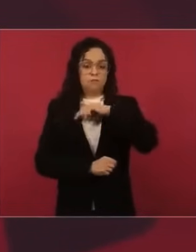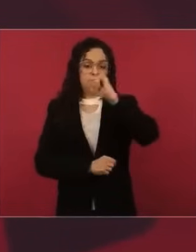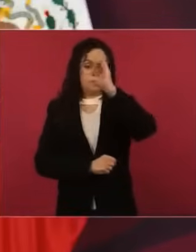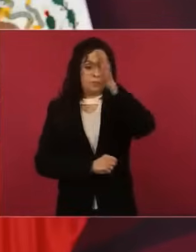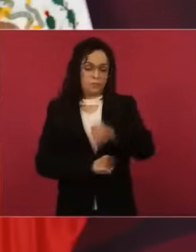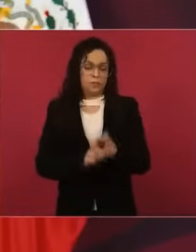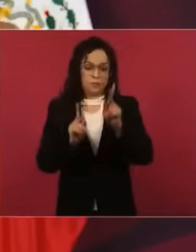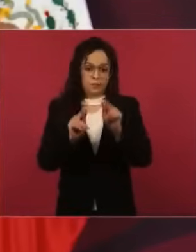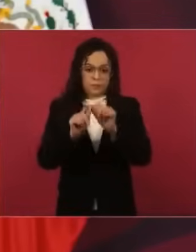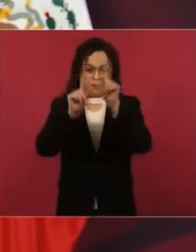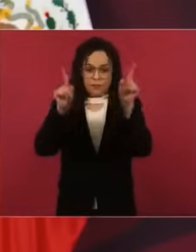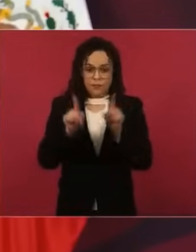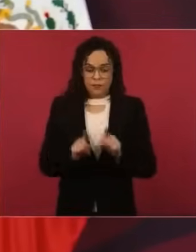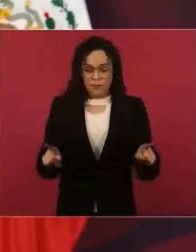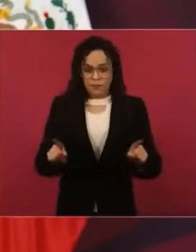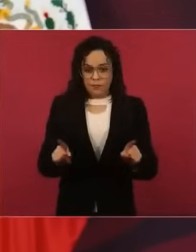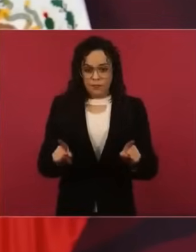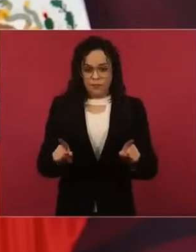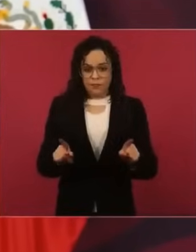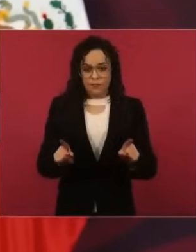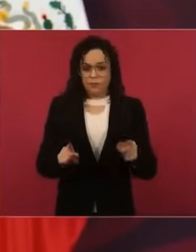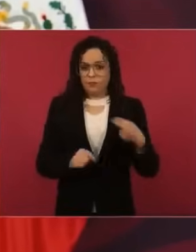trenes allá en el sur. Bueno,